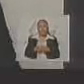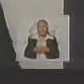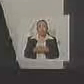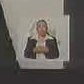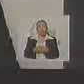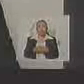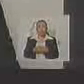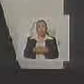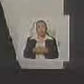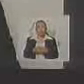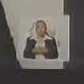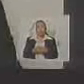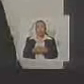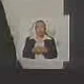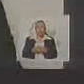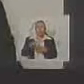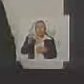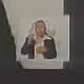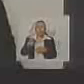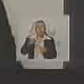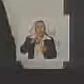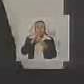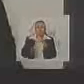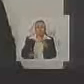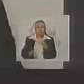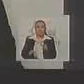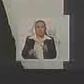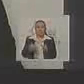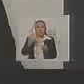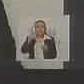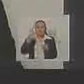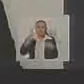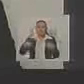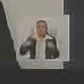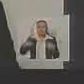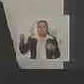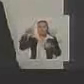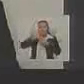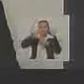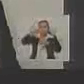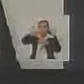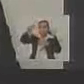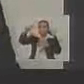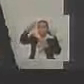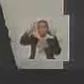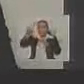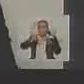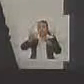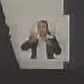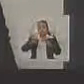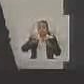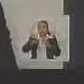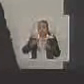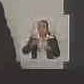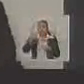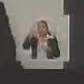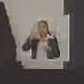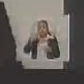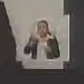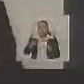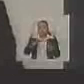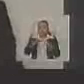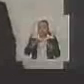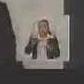lo vamos a llevar a la práctica. Y finalmente vamos a tener contralores ciudadanos independientes, pero pagados para que hagan mejor su